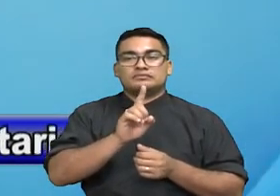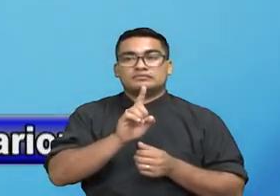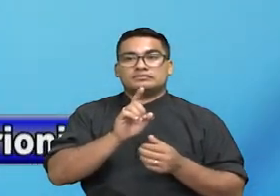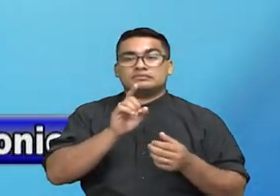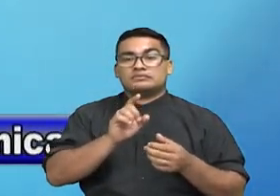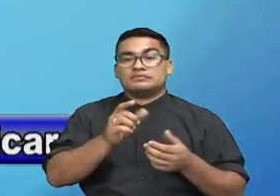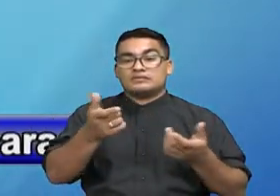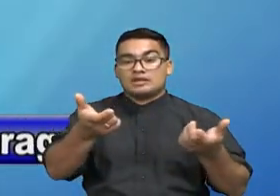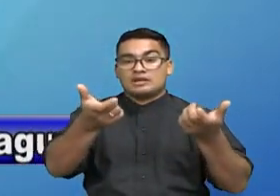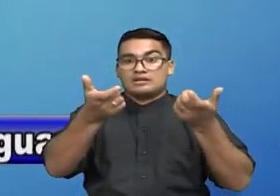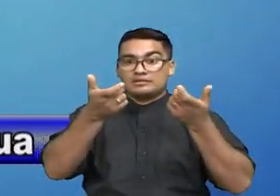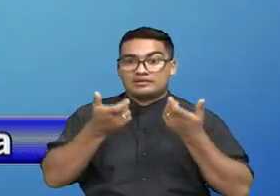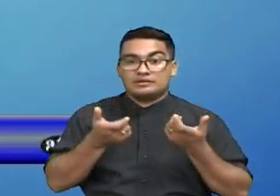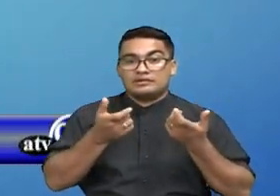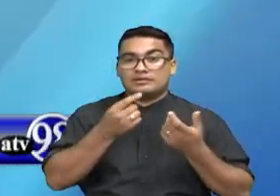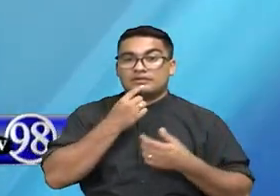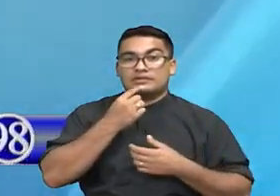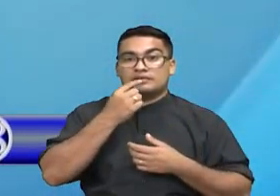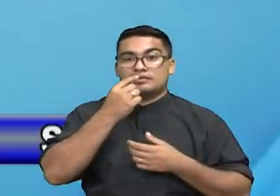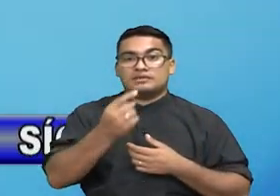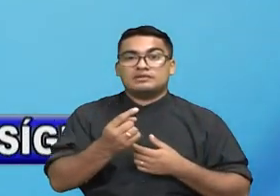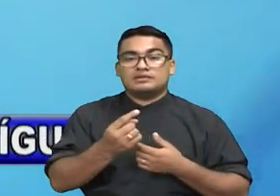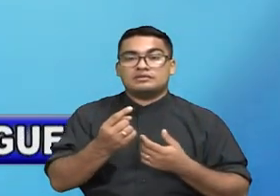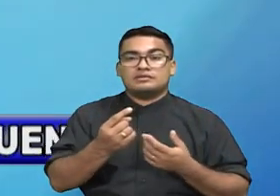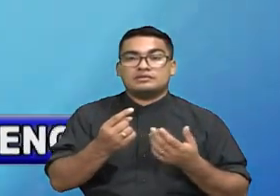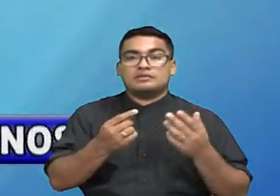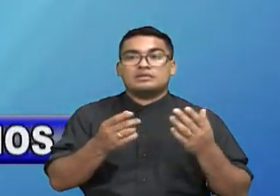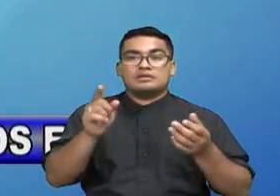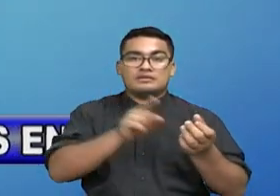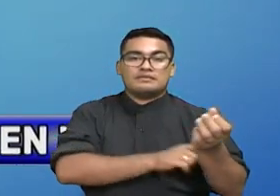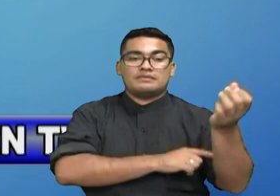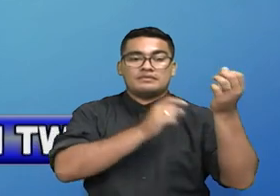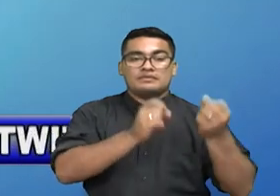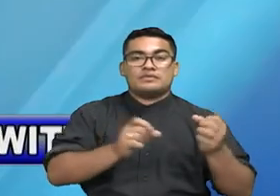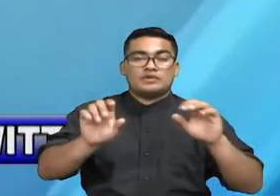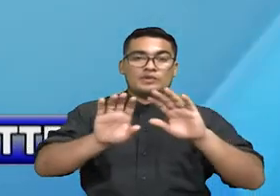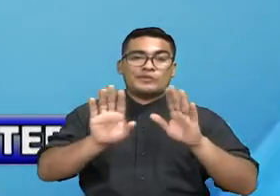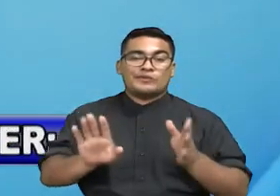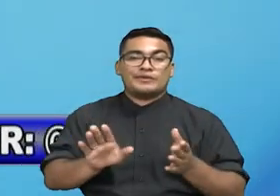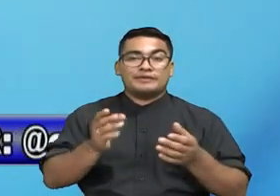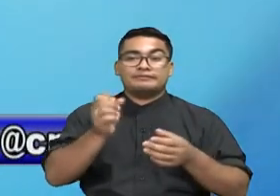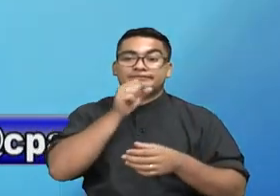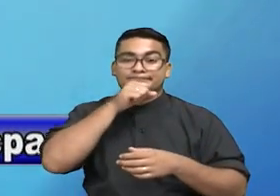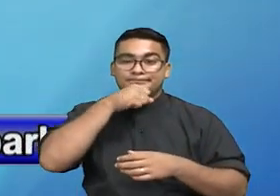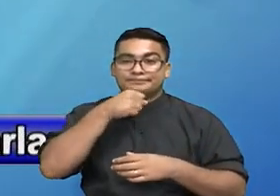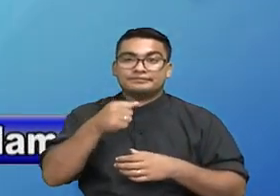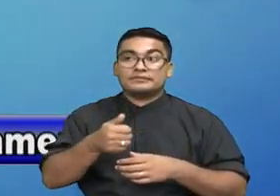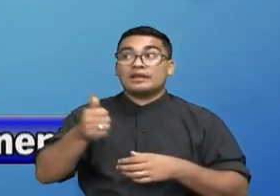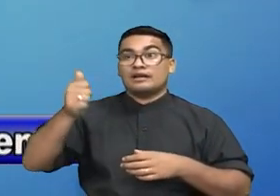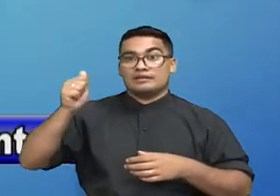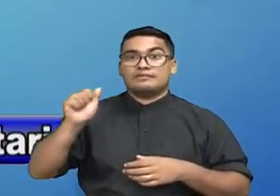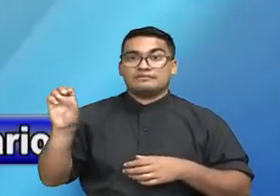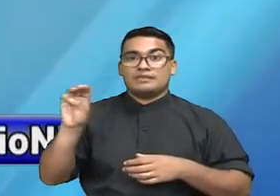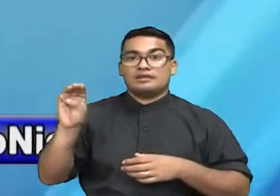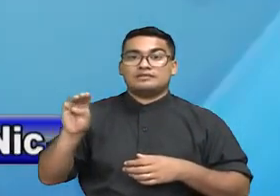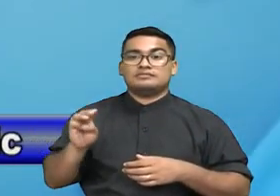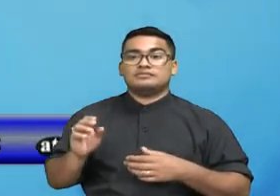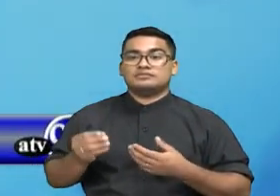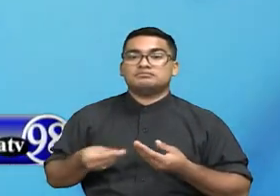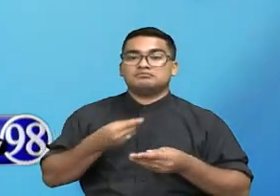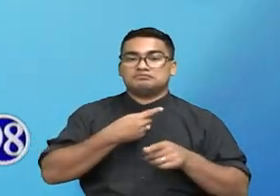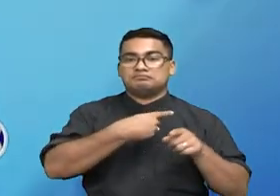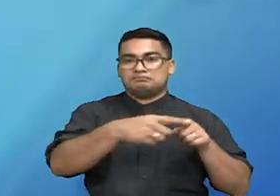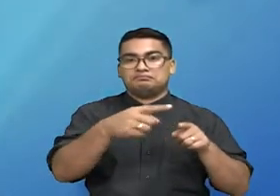mes de los hermanos y hermanas jubilados. Desde el día de ayer martes se está pagando y